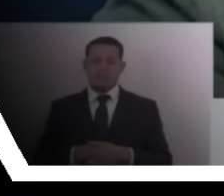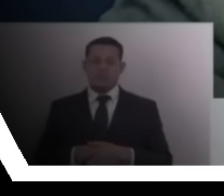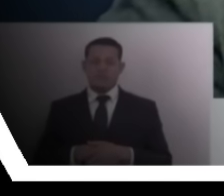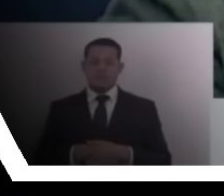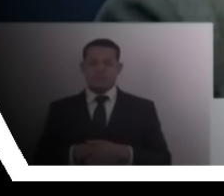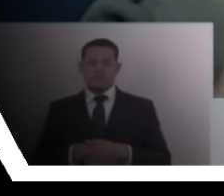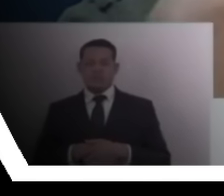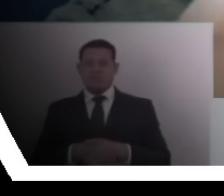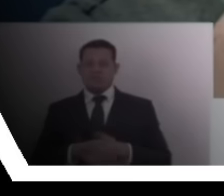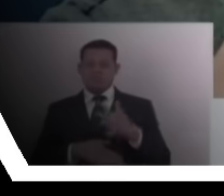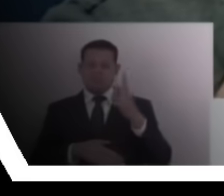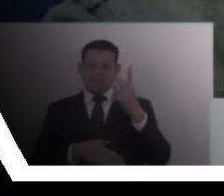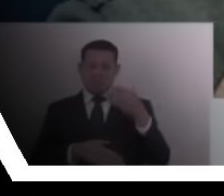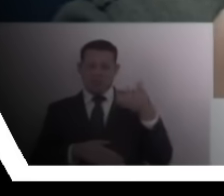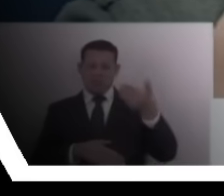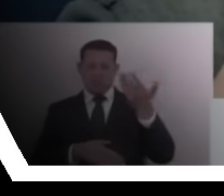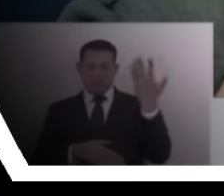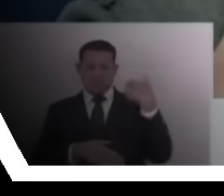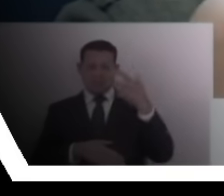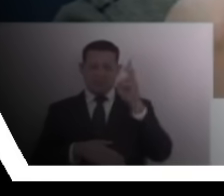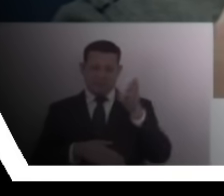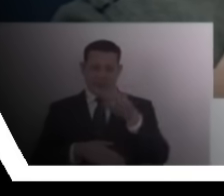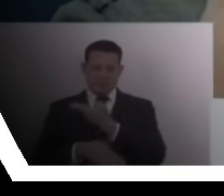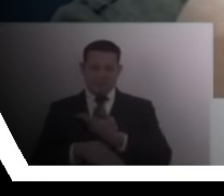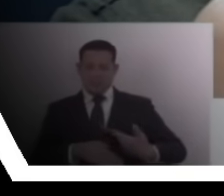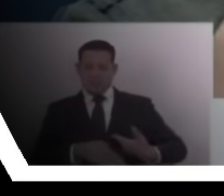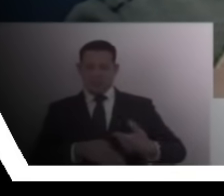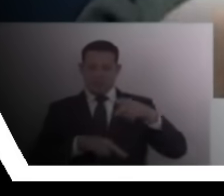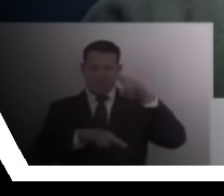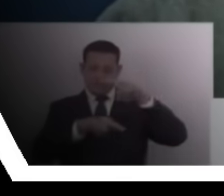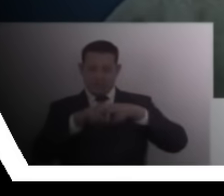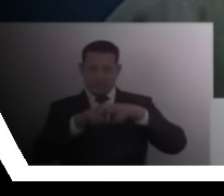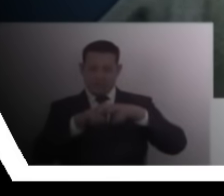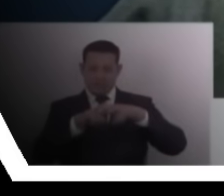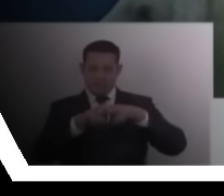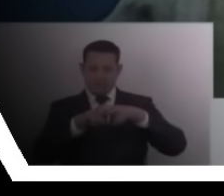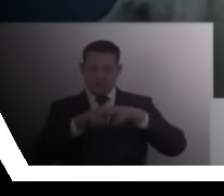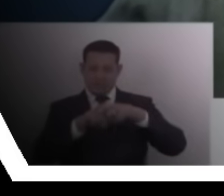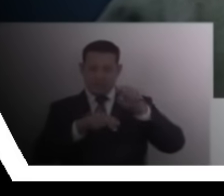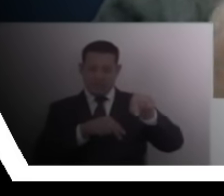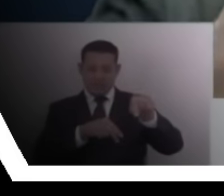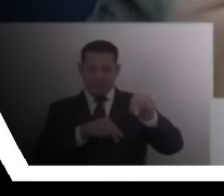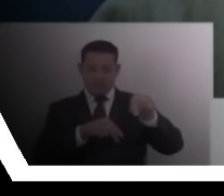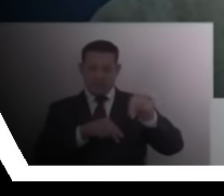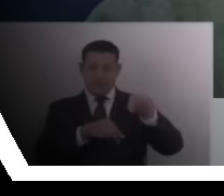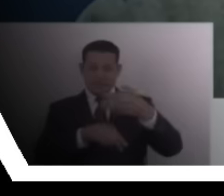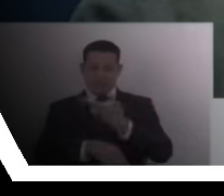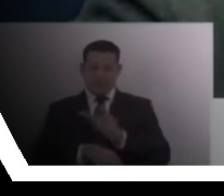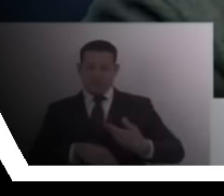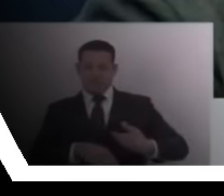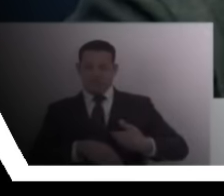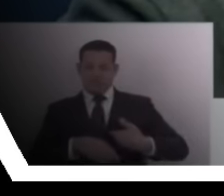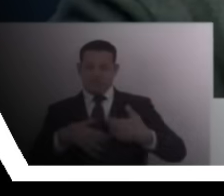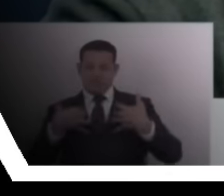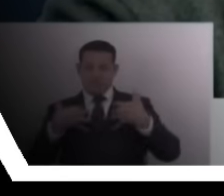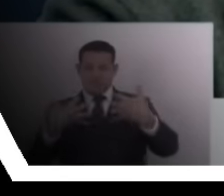Hace un par de años, el mismo presidente de la República se sentó en la silla donde está el actual presidente del